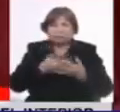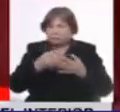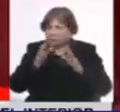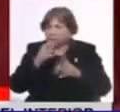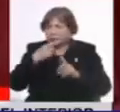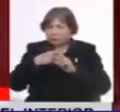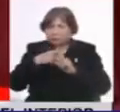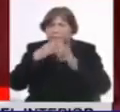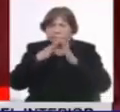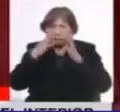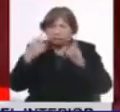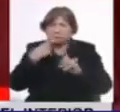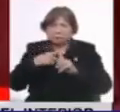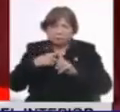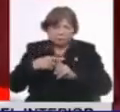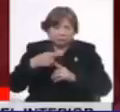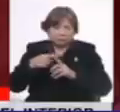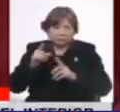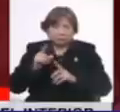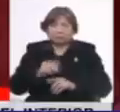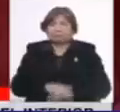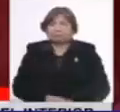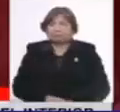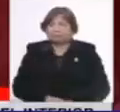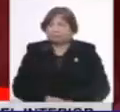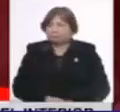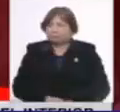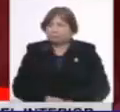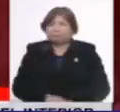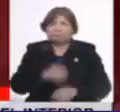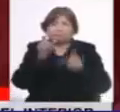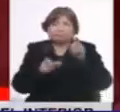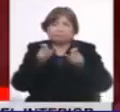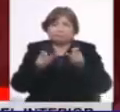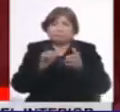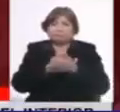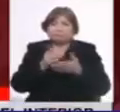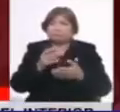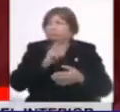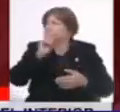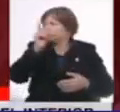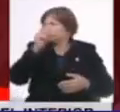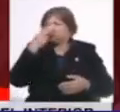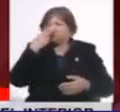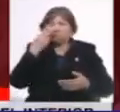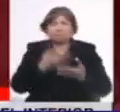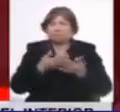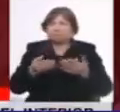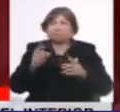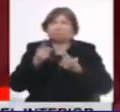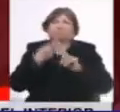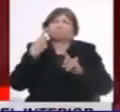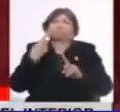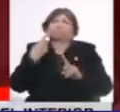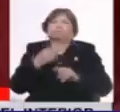es muy positivo. Pero la población no ve eso como lo